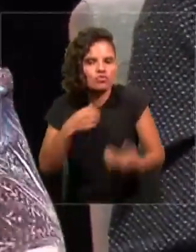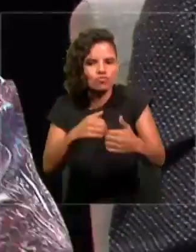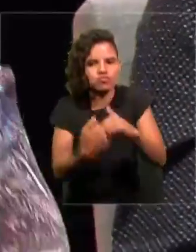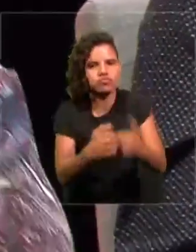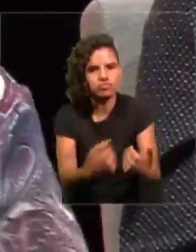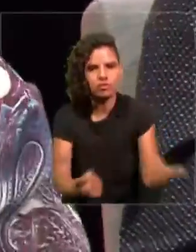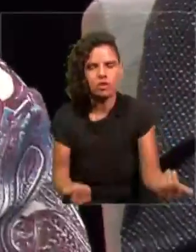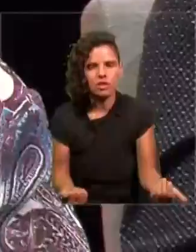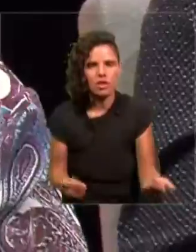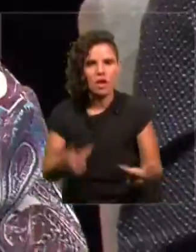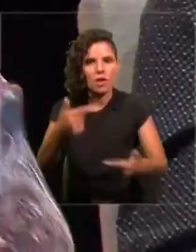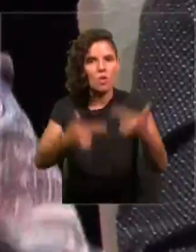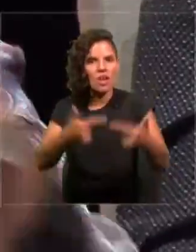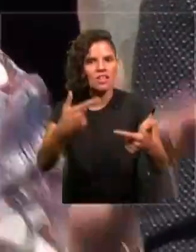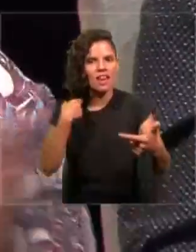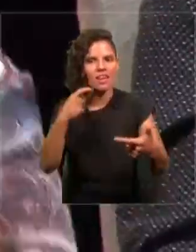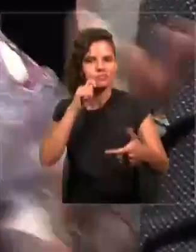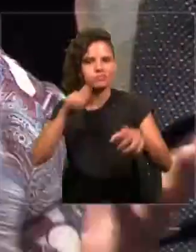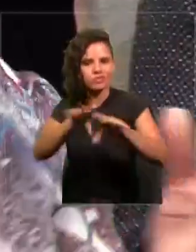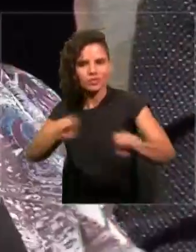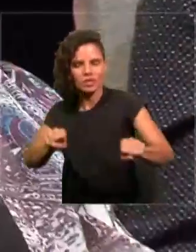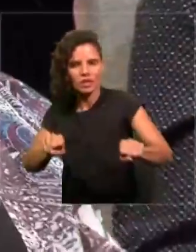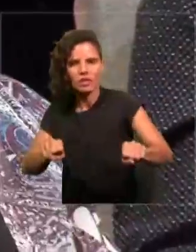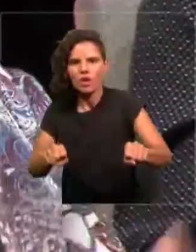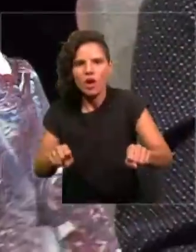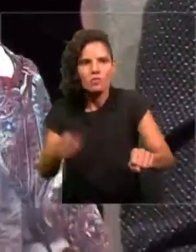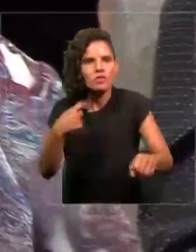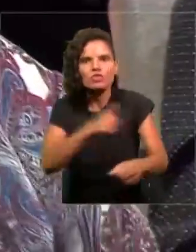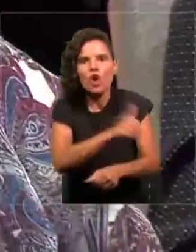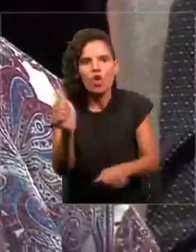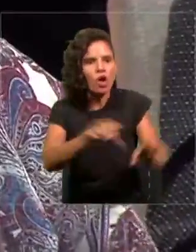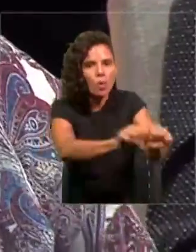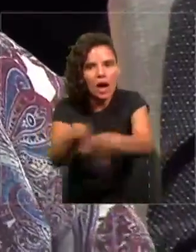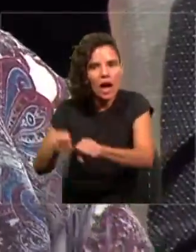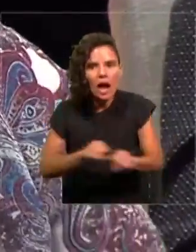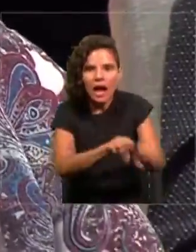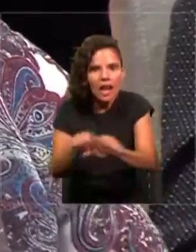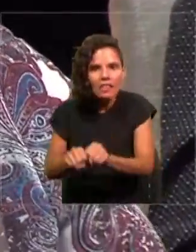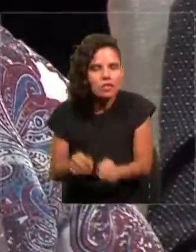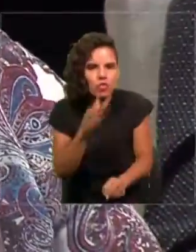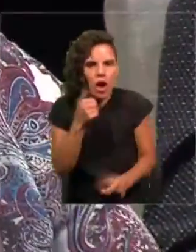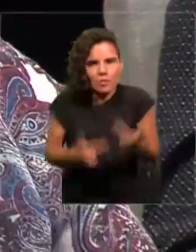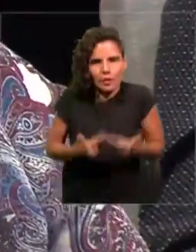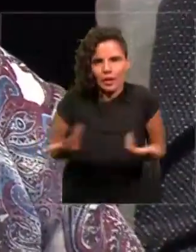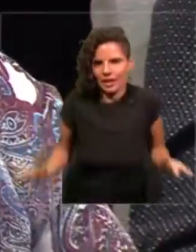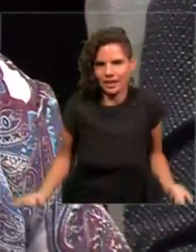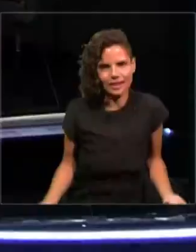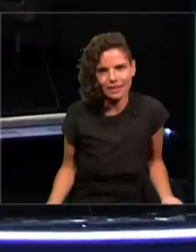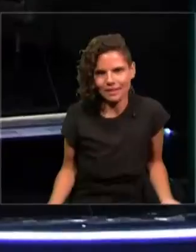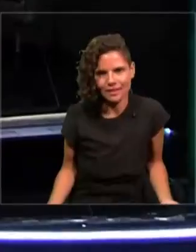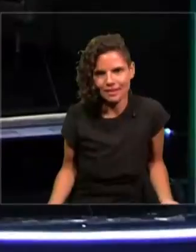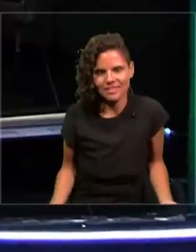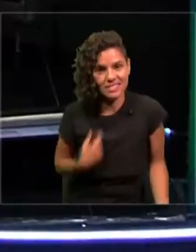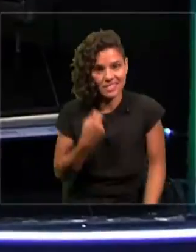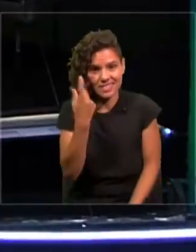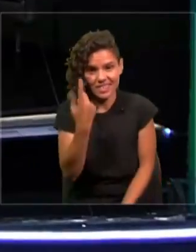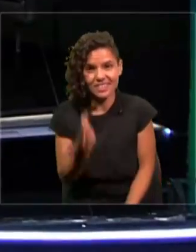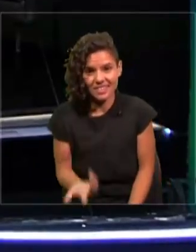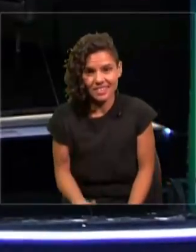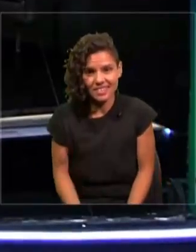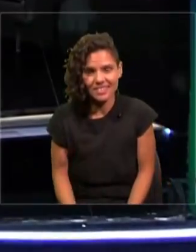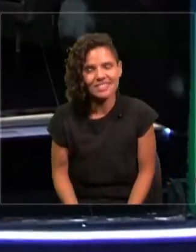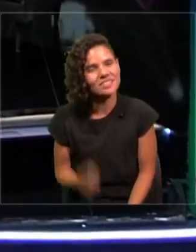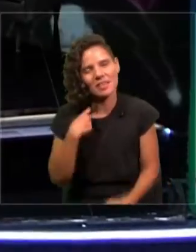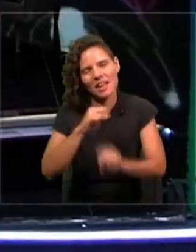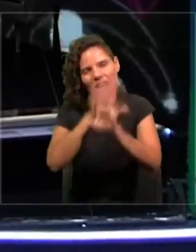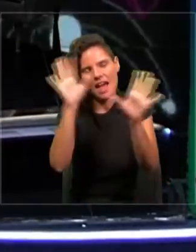no es el consenso. Si hubiera consenso, no tendríamos política. ¿Se entiende lo que quiero decir? Es claro,